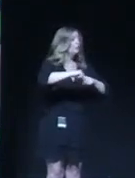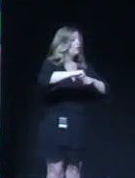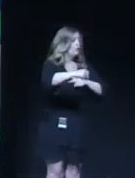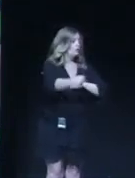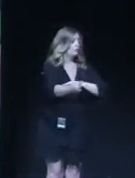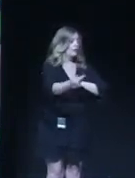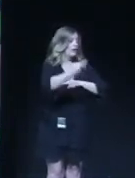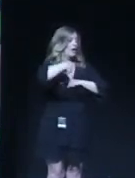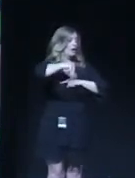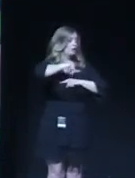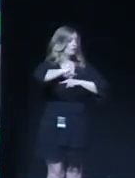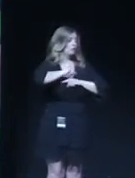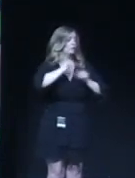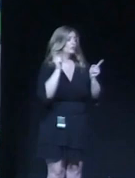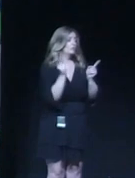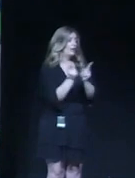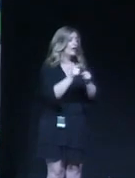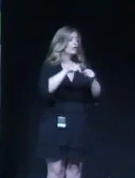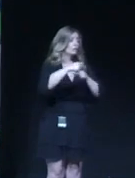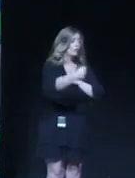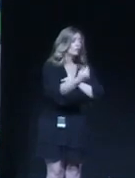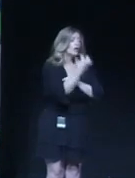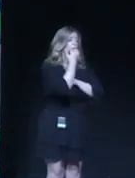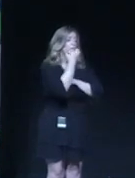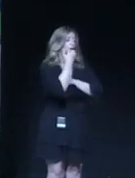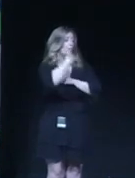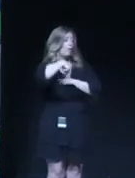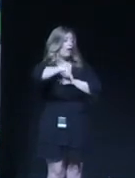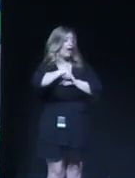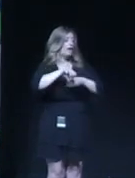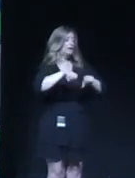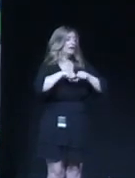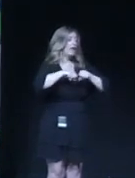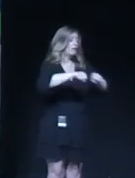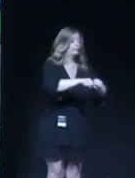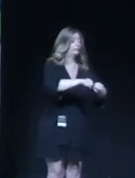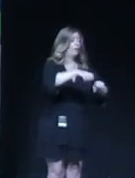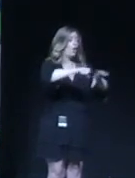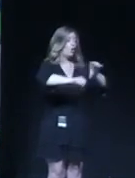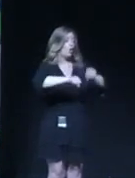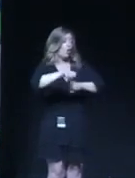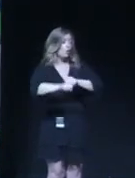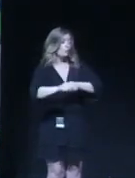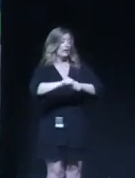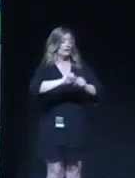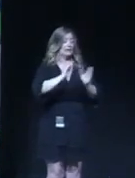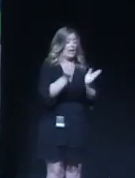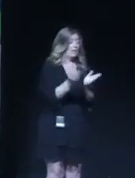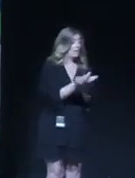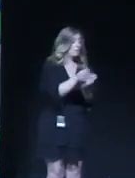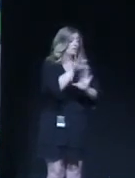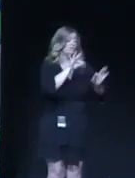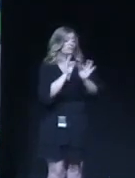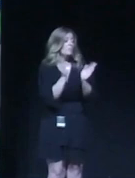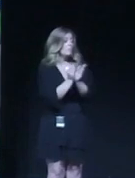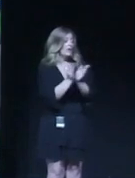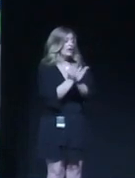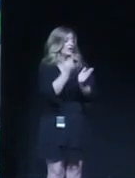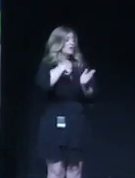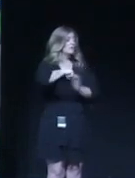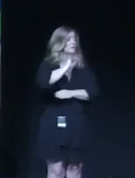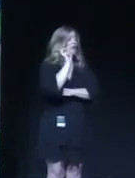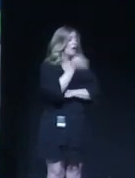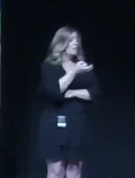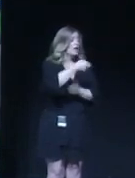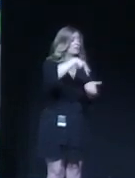horiek, supermerkatu batean edo auzoko denda txiki batean erostea, edo adibidez oinez edo